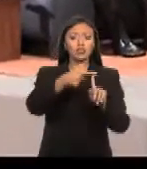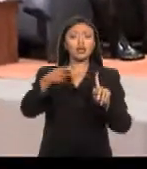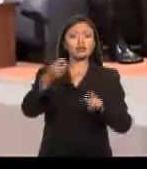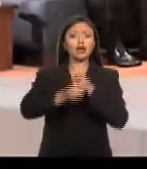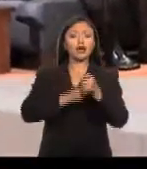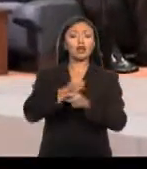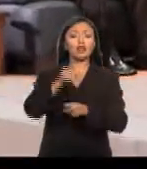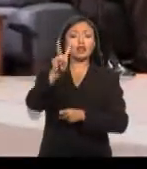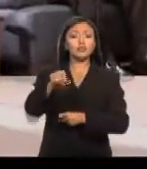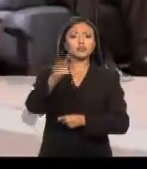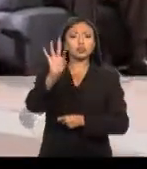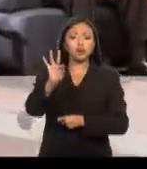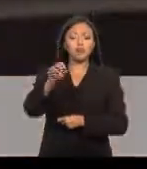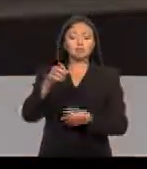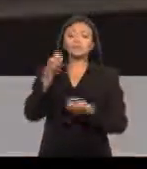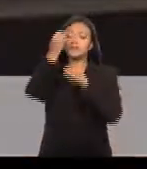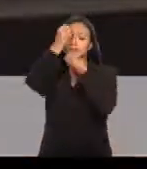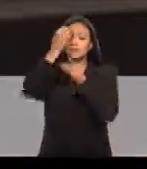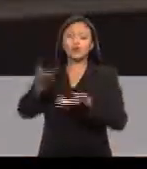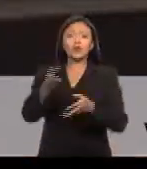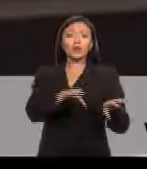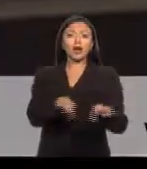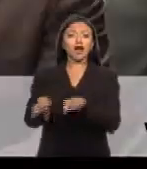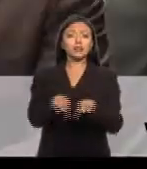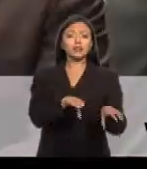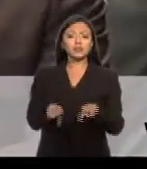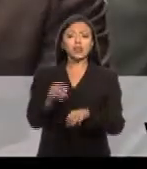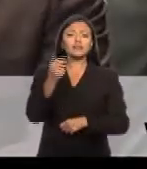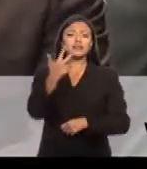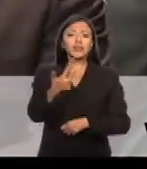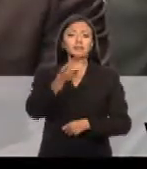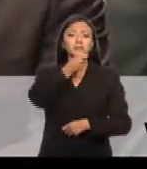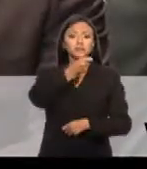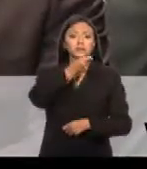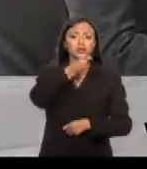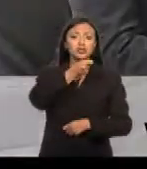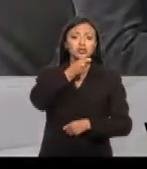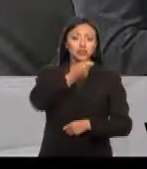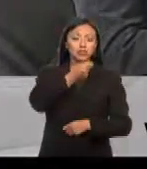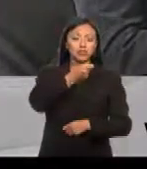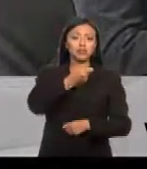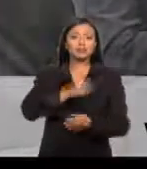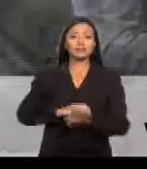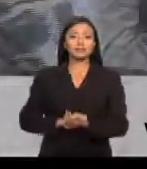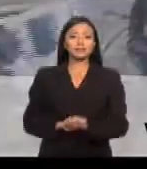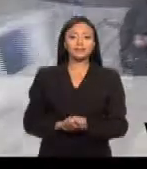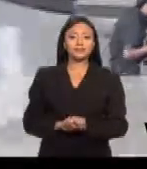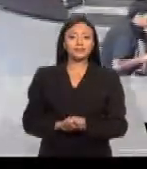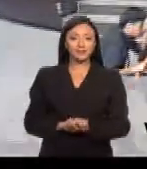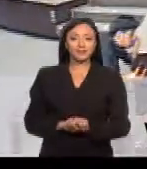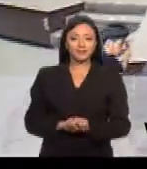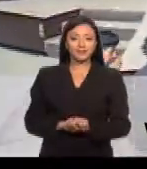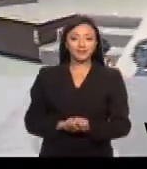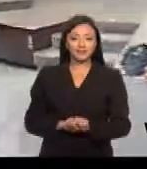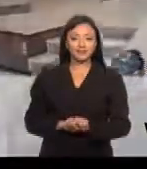rinde cuenta sobre su gestión frente a los periodistas Minerva González, María Isabel Ceballos y Fabricio Vela.